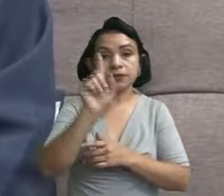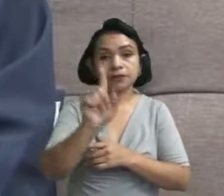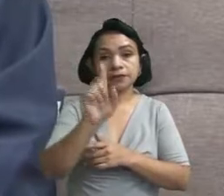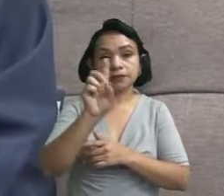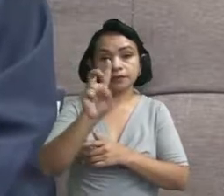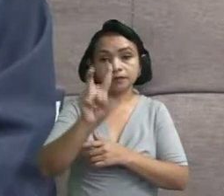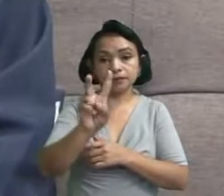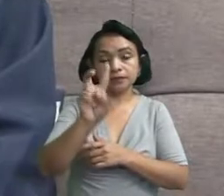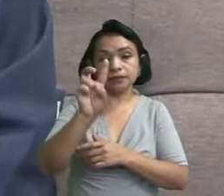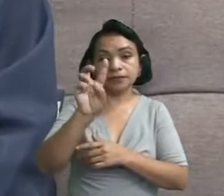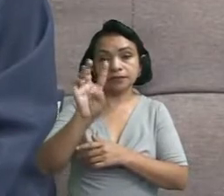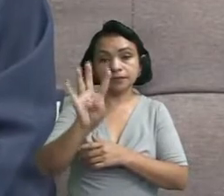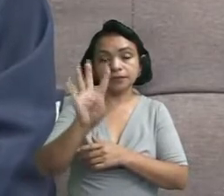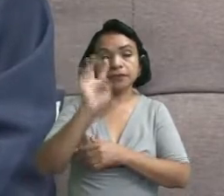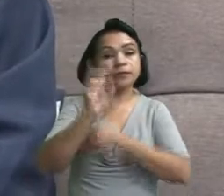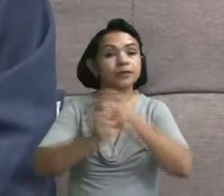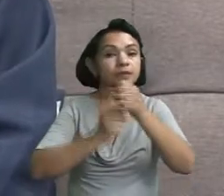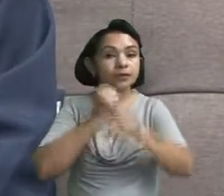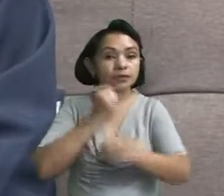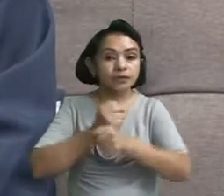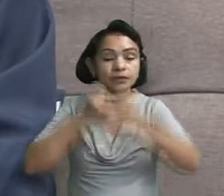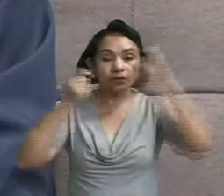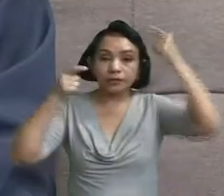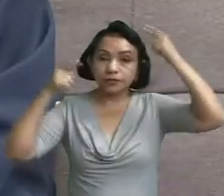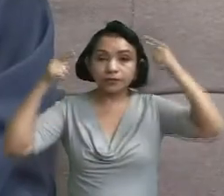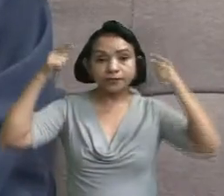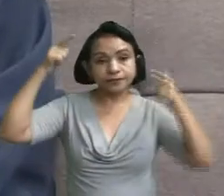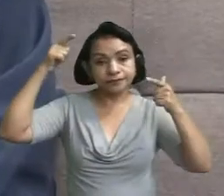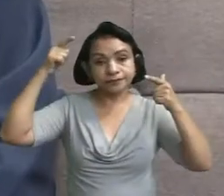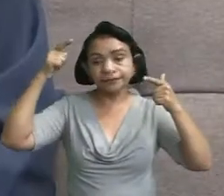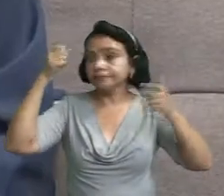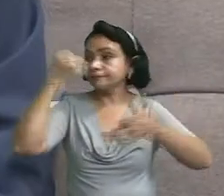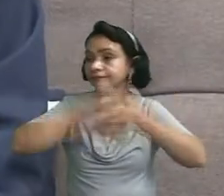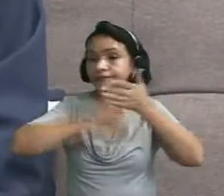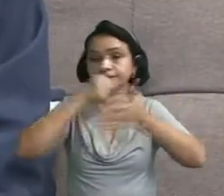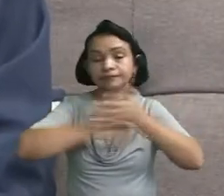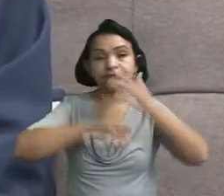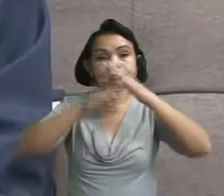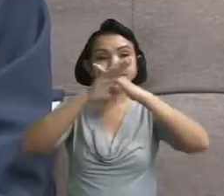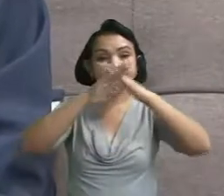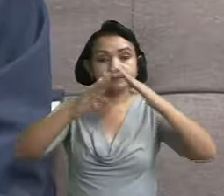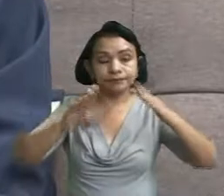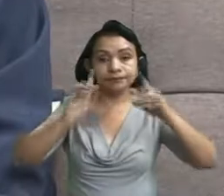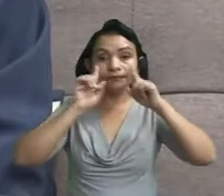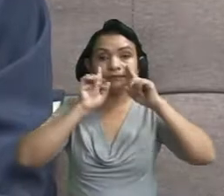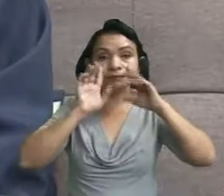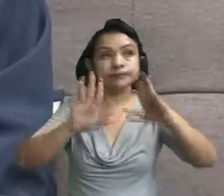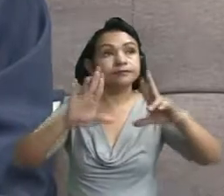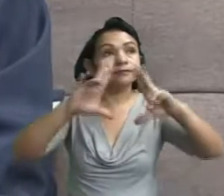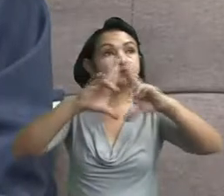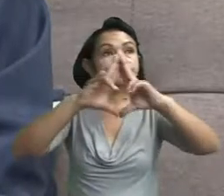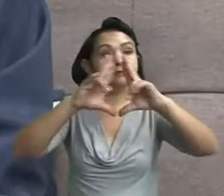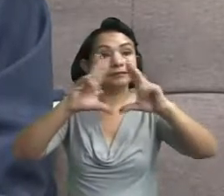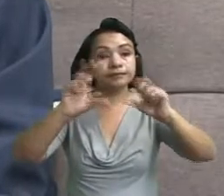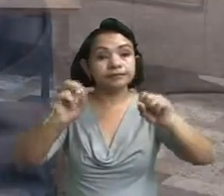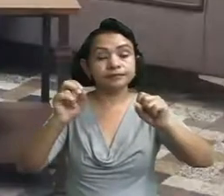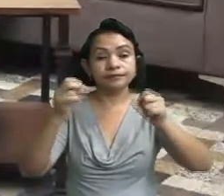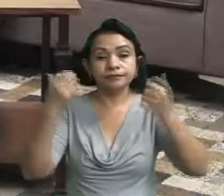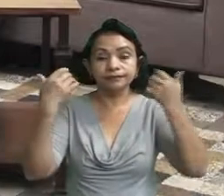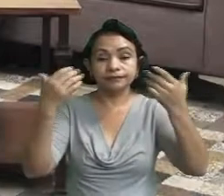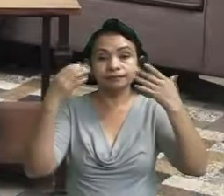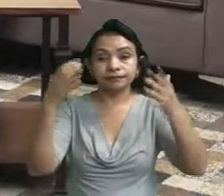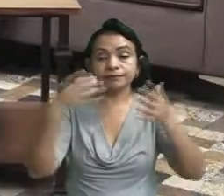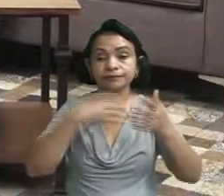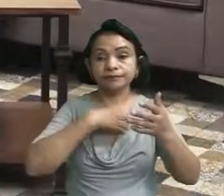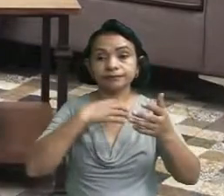124 años del nacimiento de Sandino, que también luchó por la paz y luchó por la soberanía de Nicaragua. Y también un hombre que ayudó a redefinir las líneas de la historia de